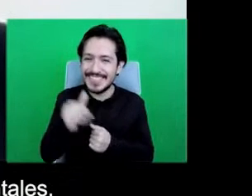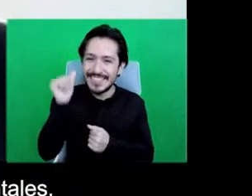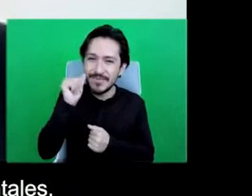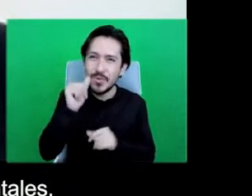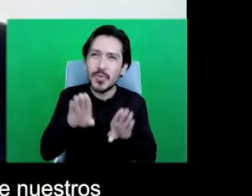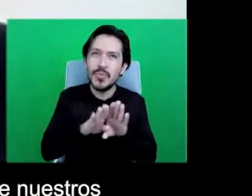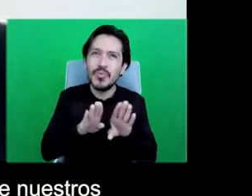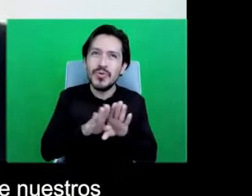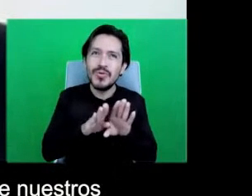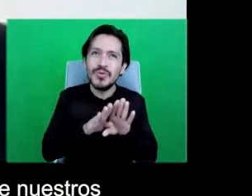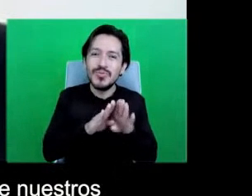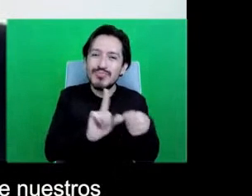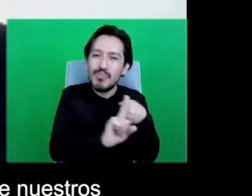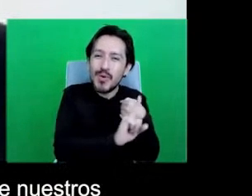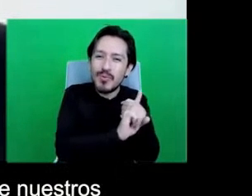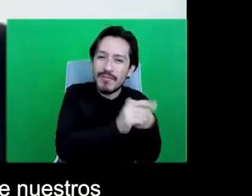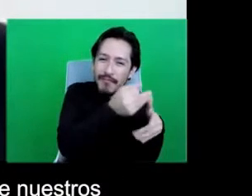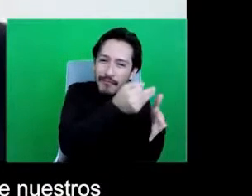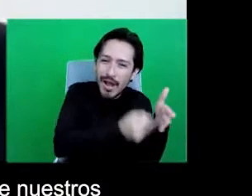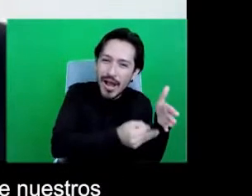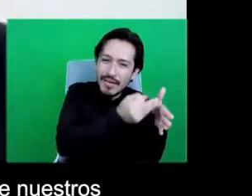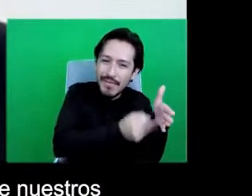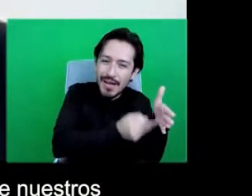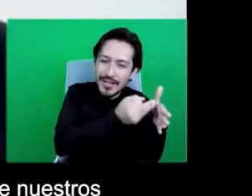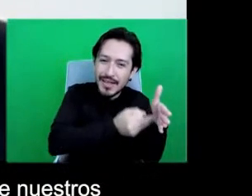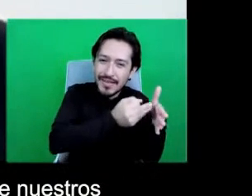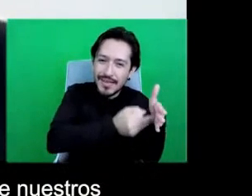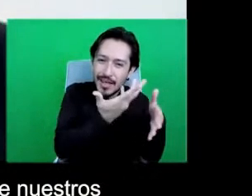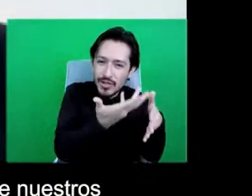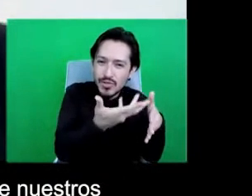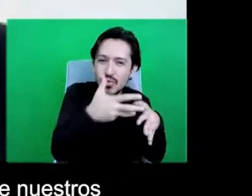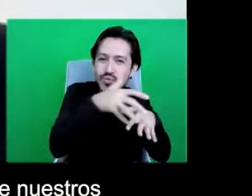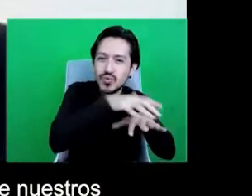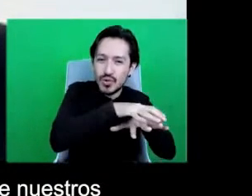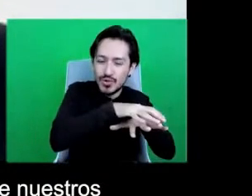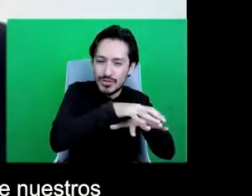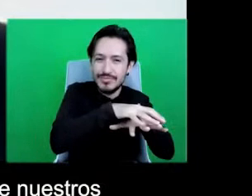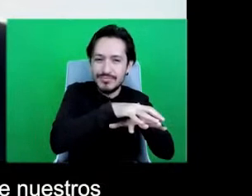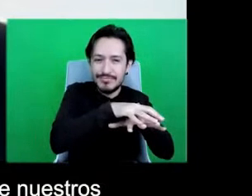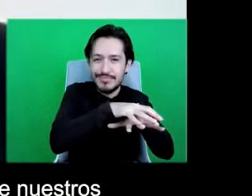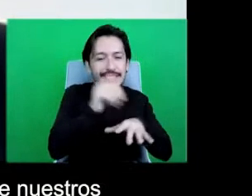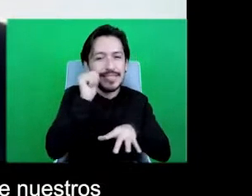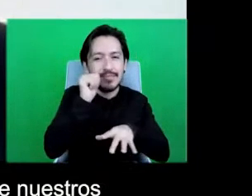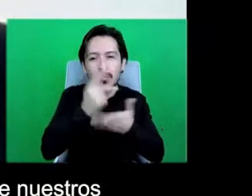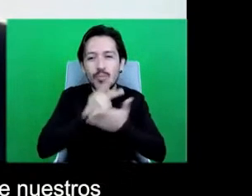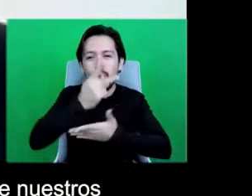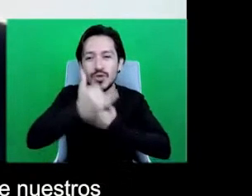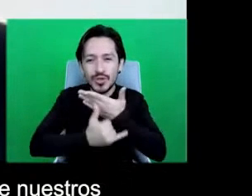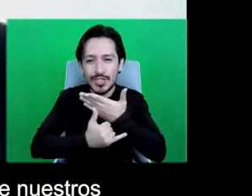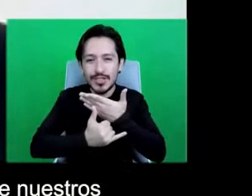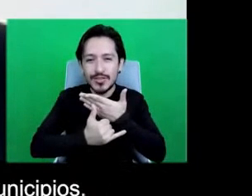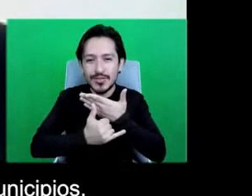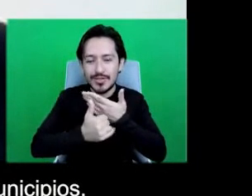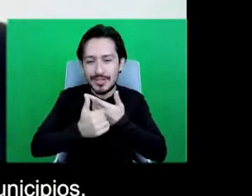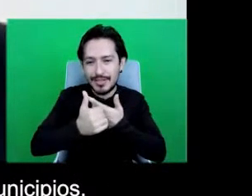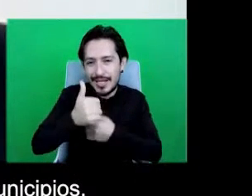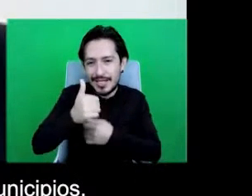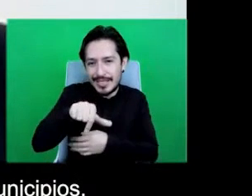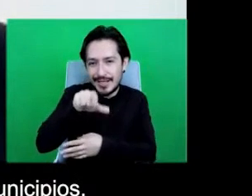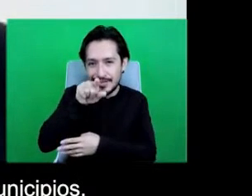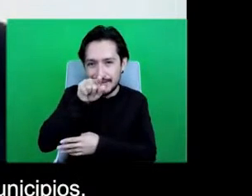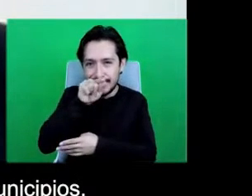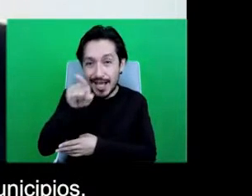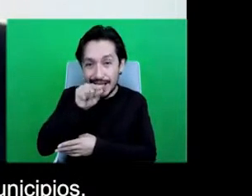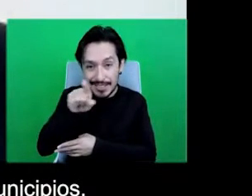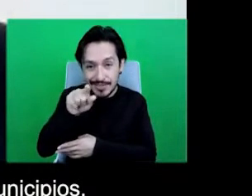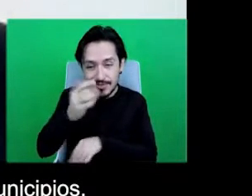inclusión de nuestras acciones o de nuestros pensamientos o de nuestros proyectos en las políticas culturales del Estado de Jalisco. Era como que